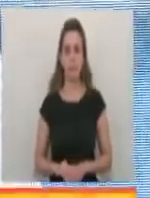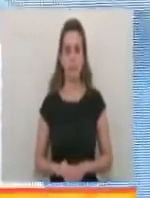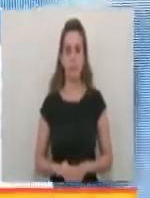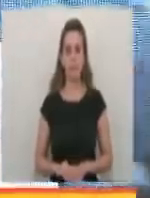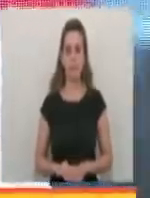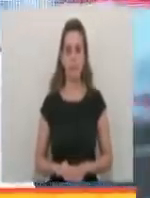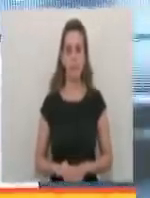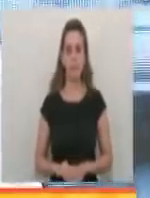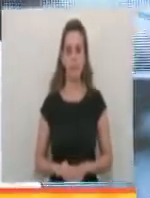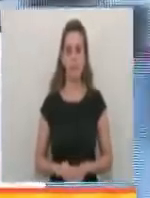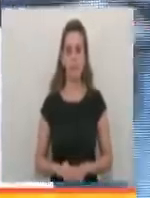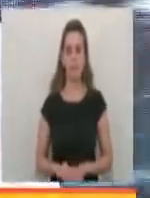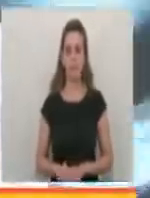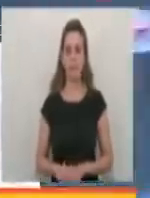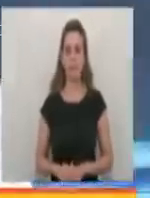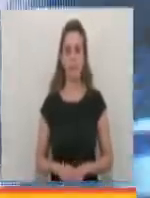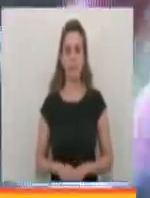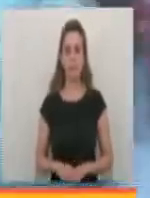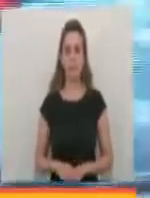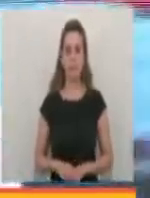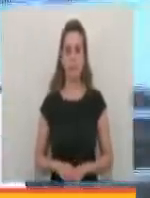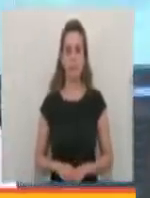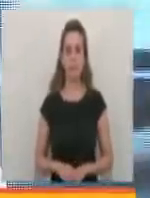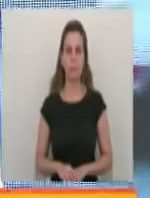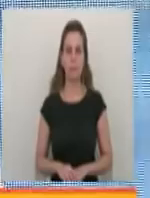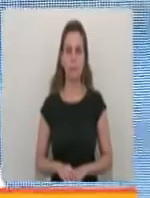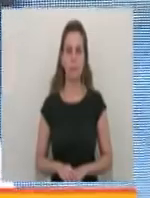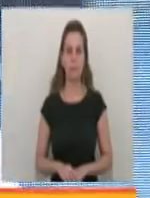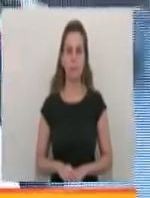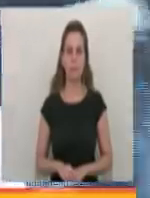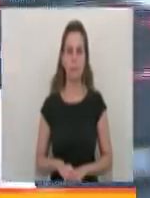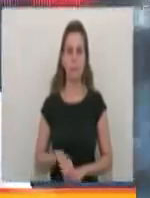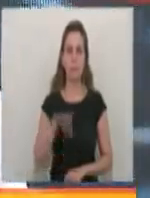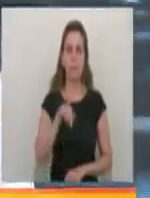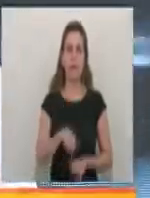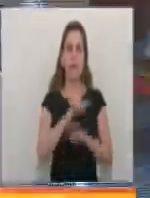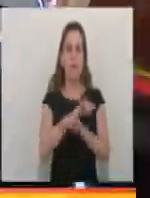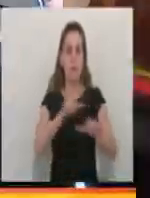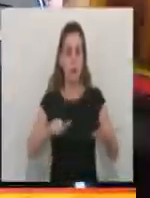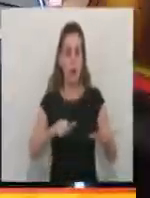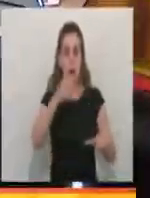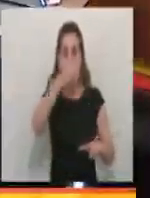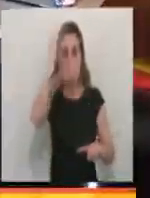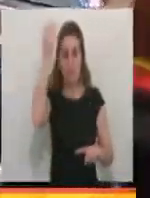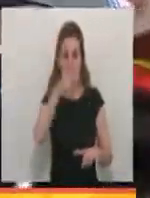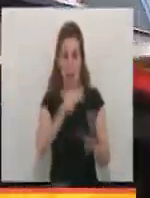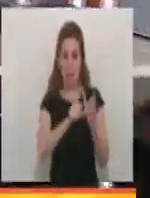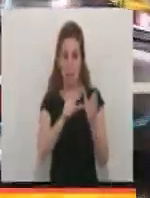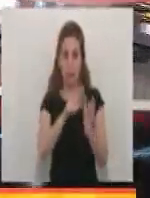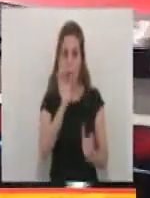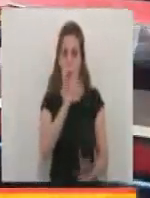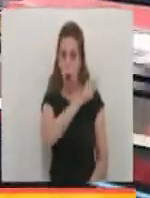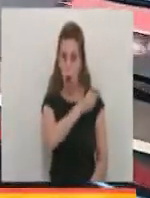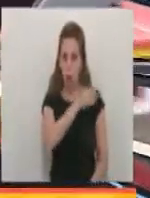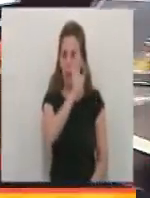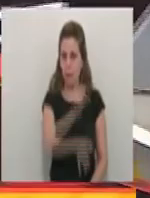Bueno, y esta es información oficial sobre esta enorme tragedia que se conocía anoche. El avión que transportaba a todo el equipo de Chapecoense a